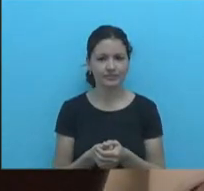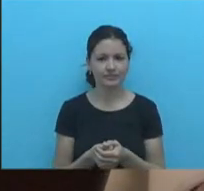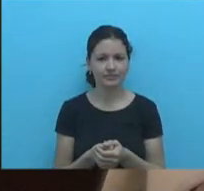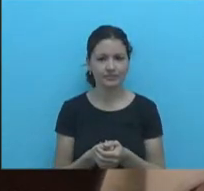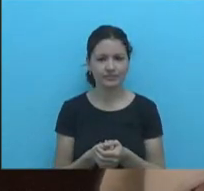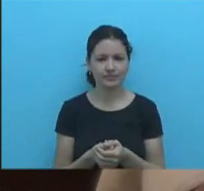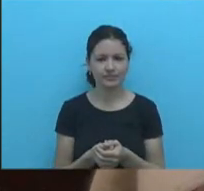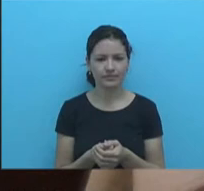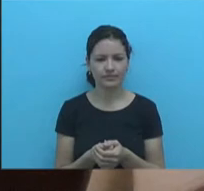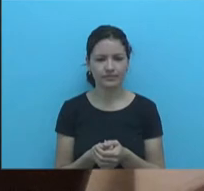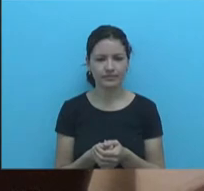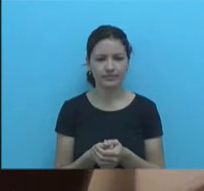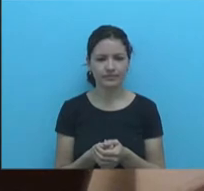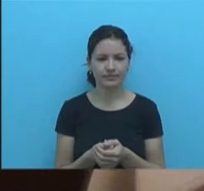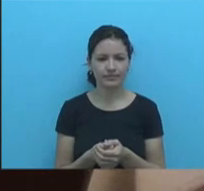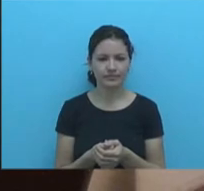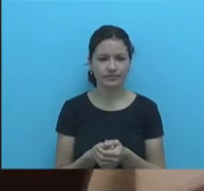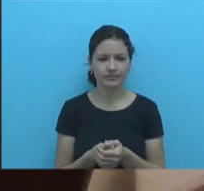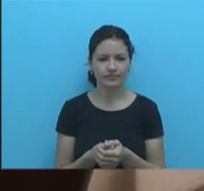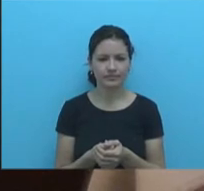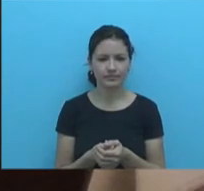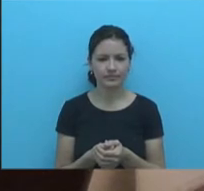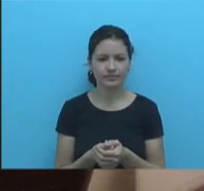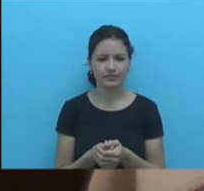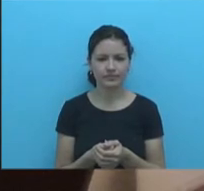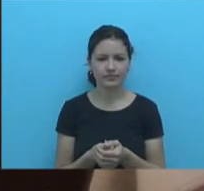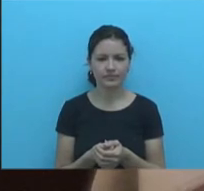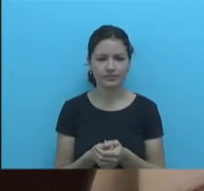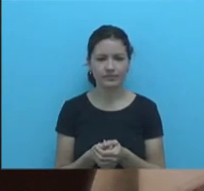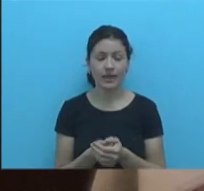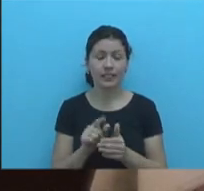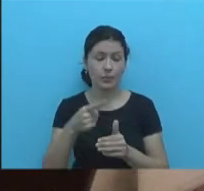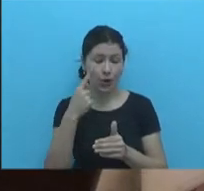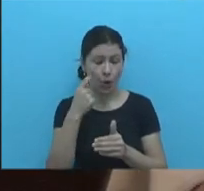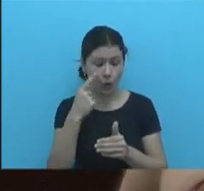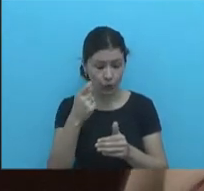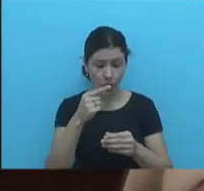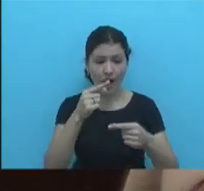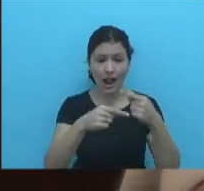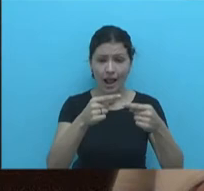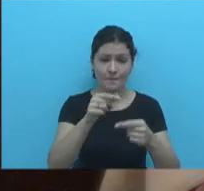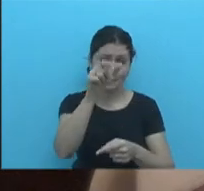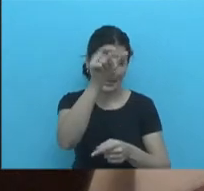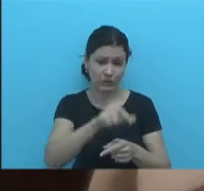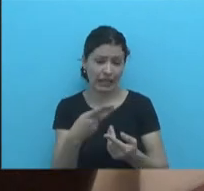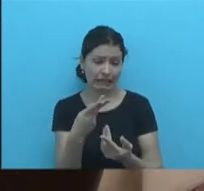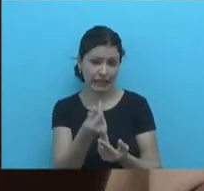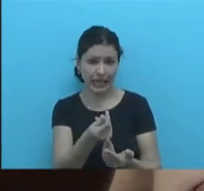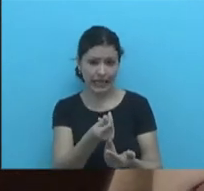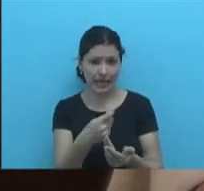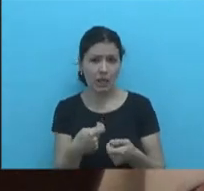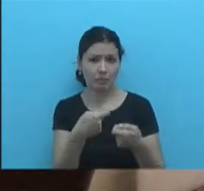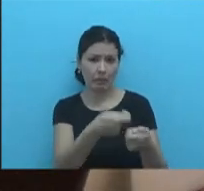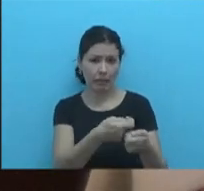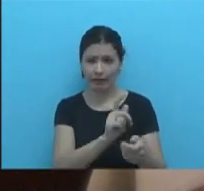la plata, todo, pero ellos estarían haciendo un seguimiento de eso, no que solamente se dé la plata y